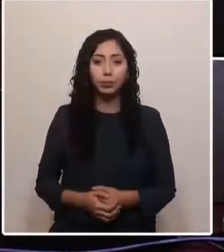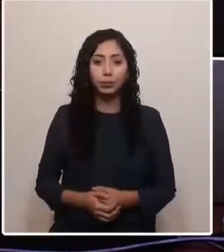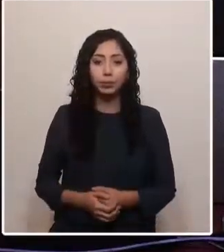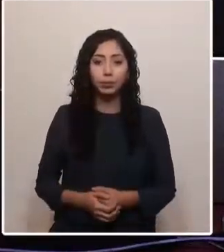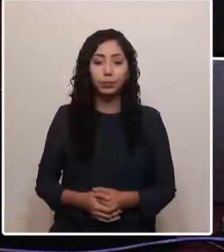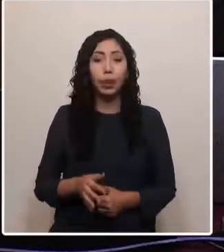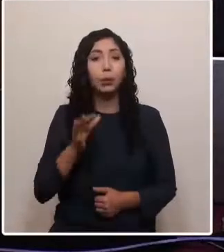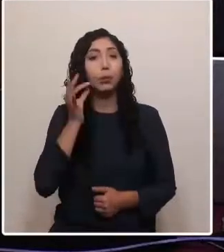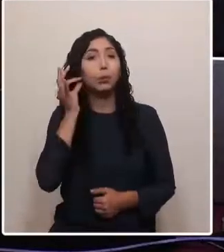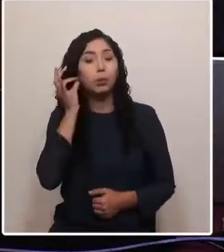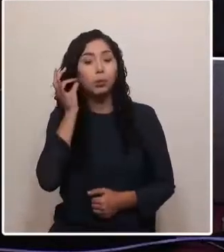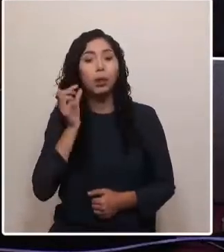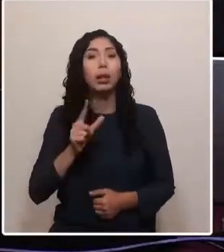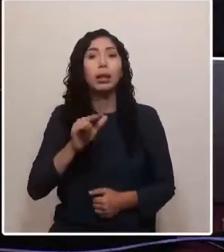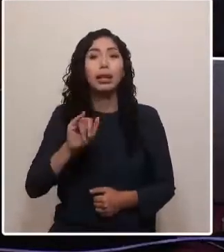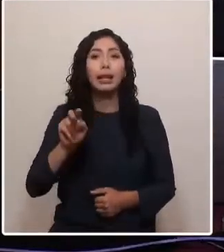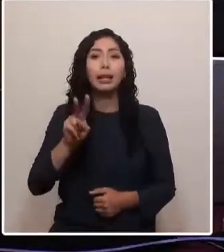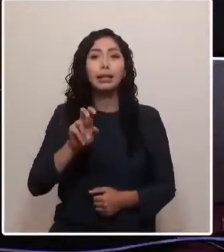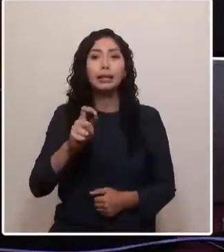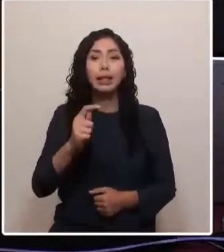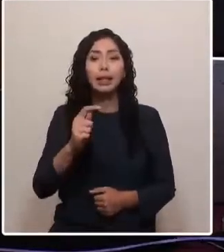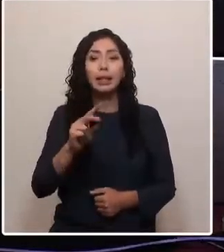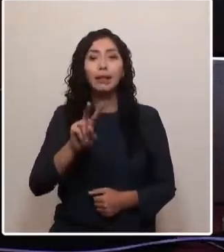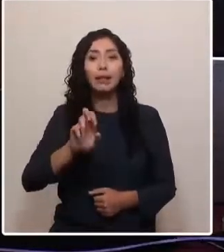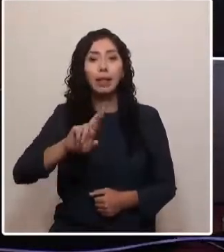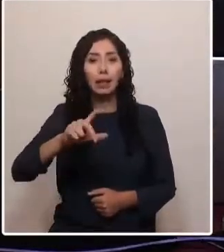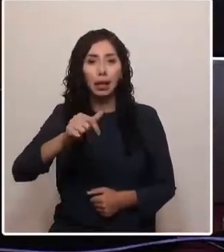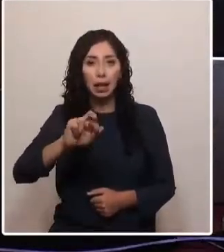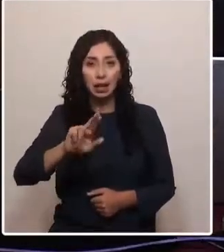la convencional Lisette Vergara.